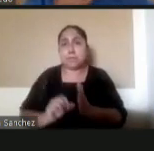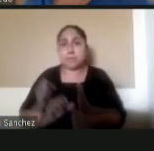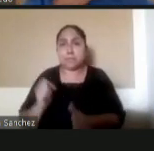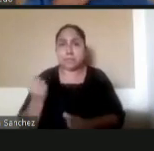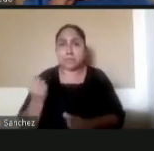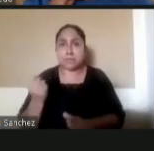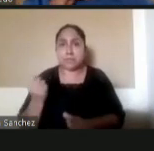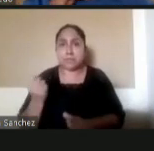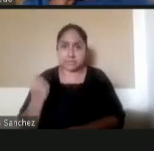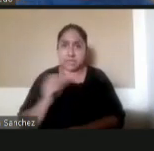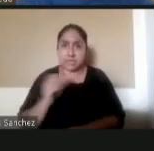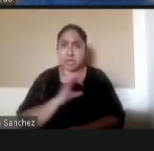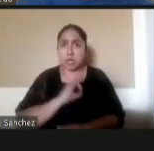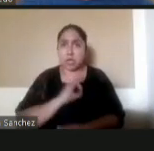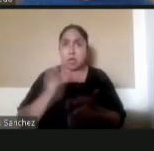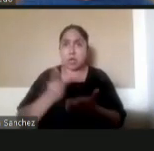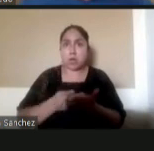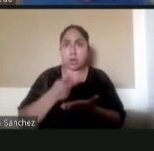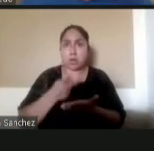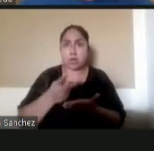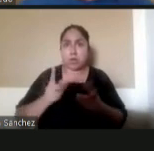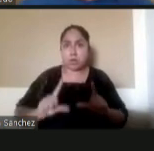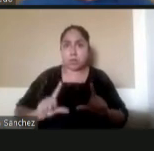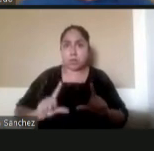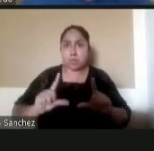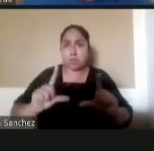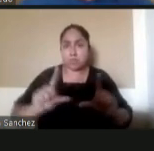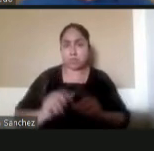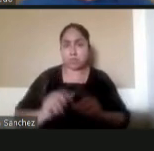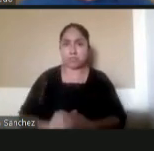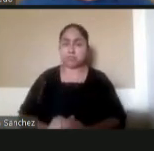regidora. ¿Alguien más desea hacer uso de la palabra?